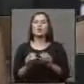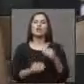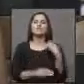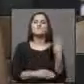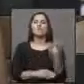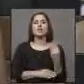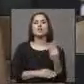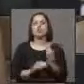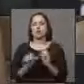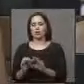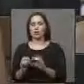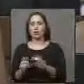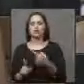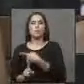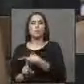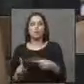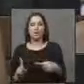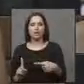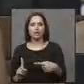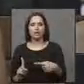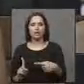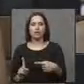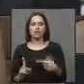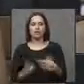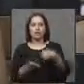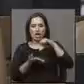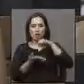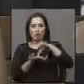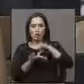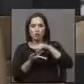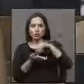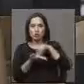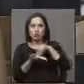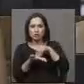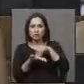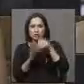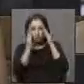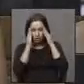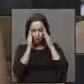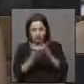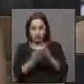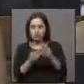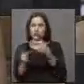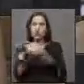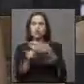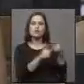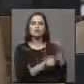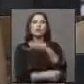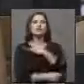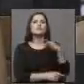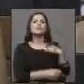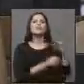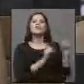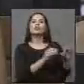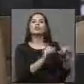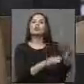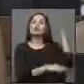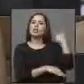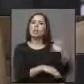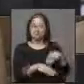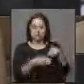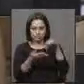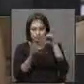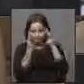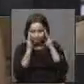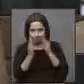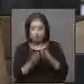educación media fueran los puntos o los centros de atención por parte de los distintos ministros que hemos tenido en educación. Sin